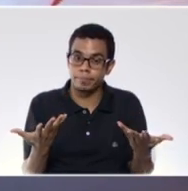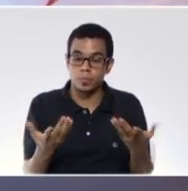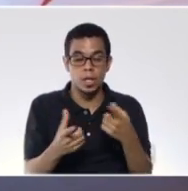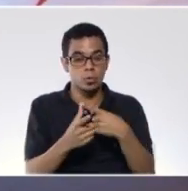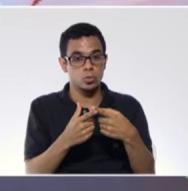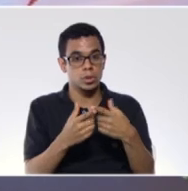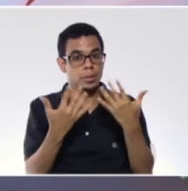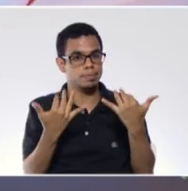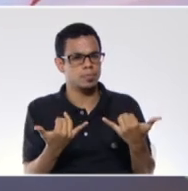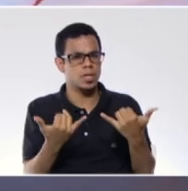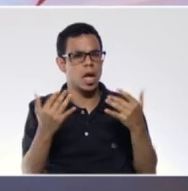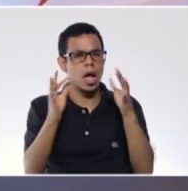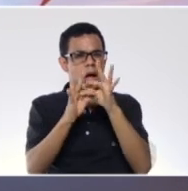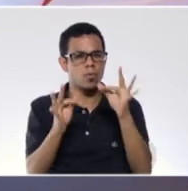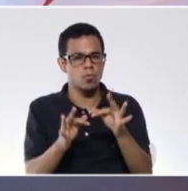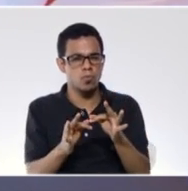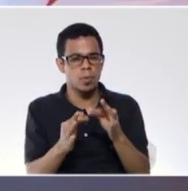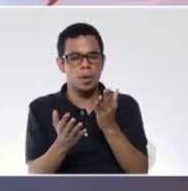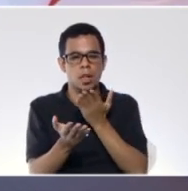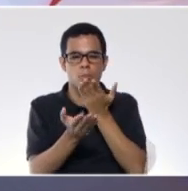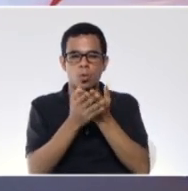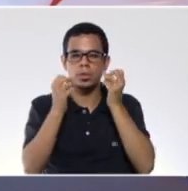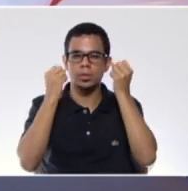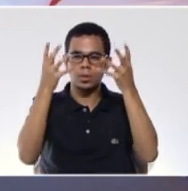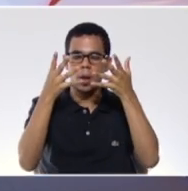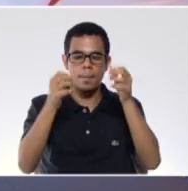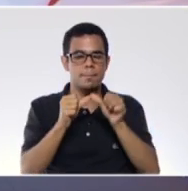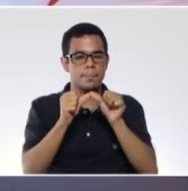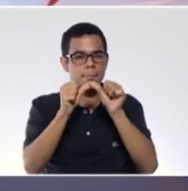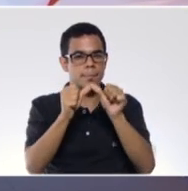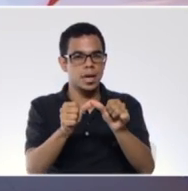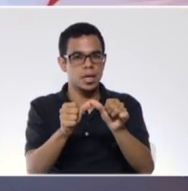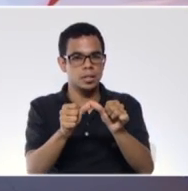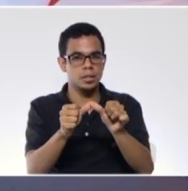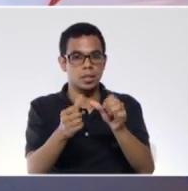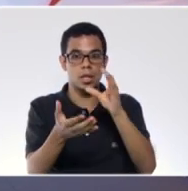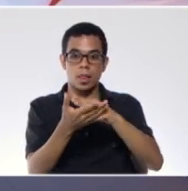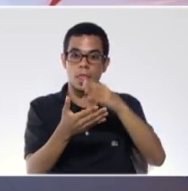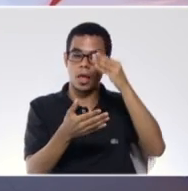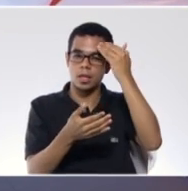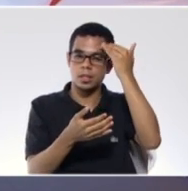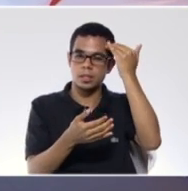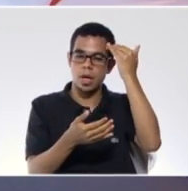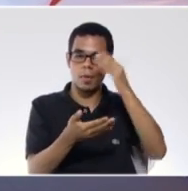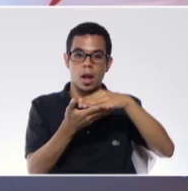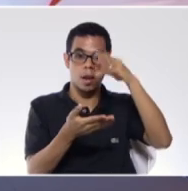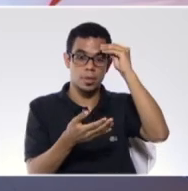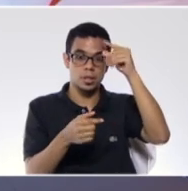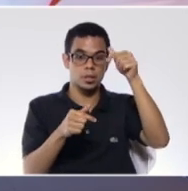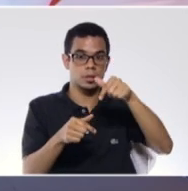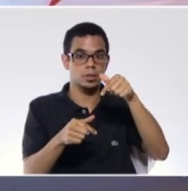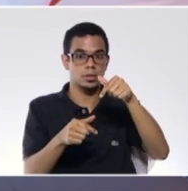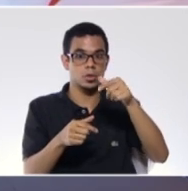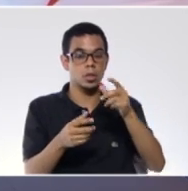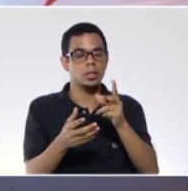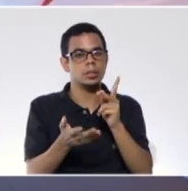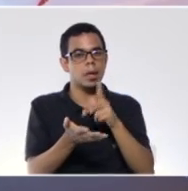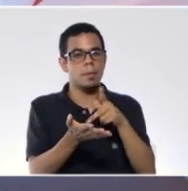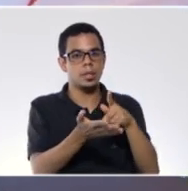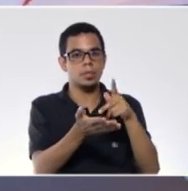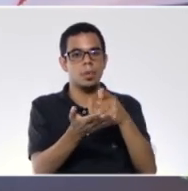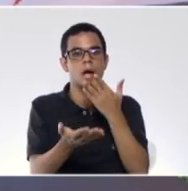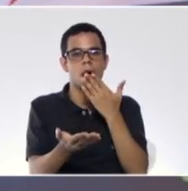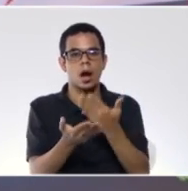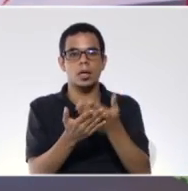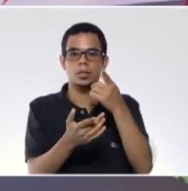muchas herramientas, mecanismos y estrategias para seguir avanzando en la vanguardia del saber en esta aventura que se puede protagonizar con ustedes gracias